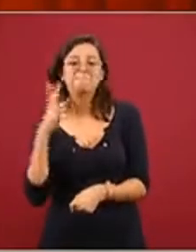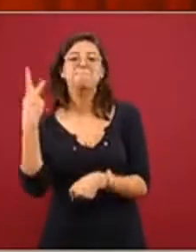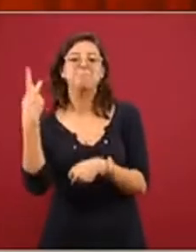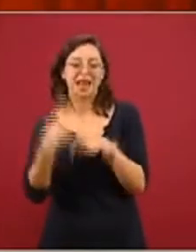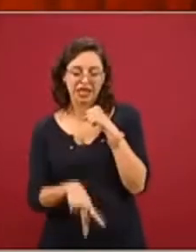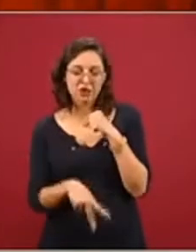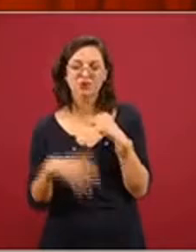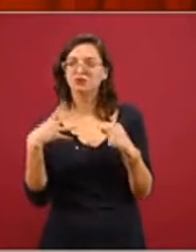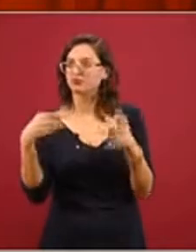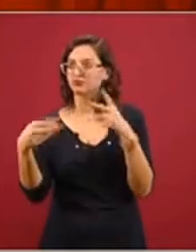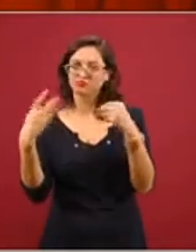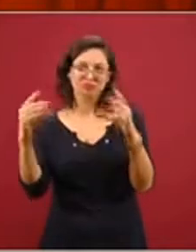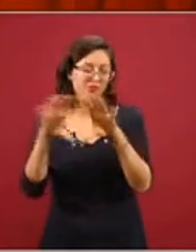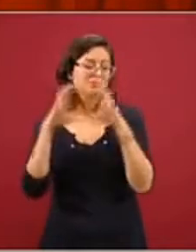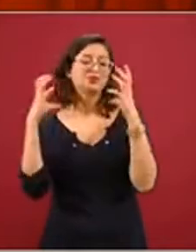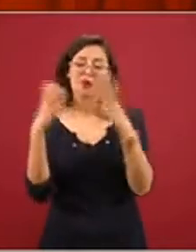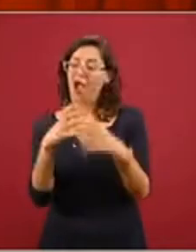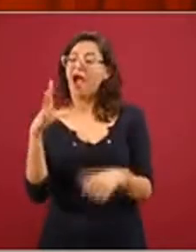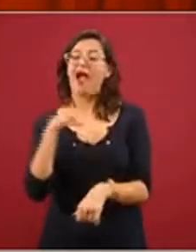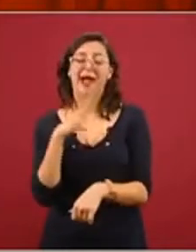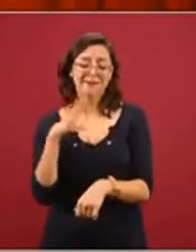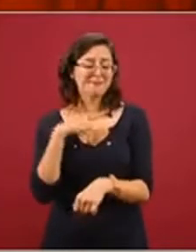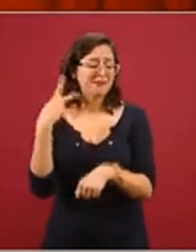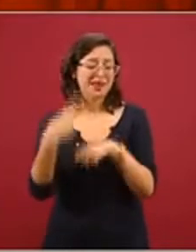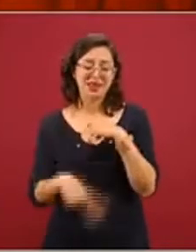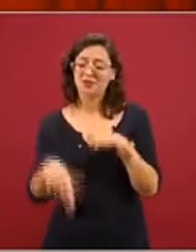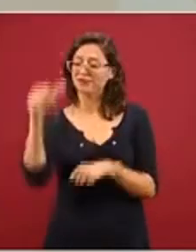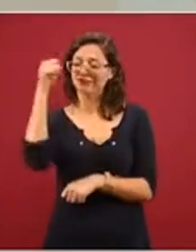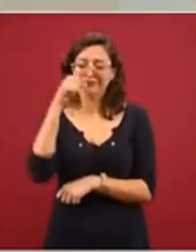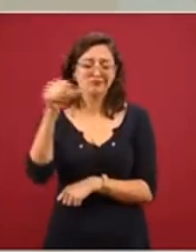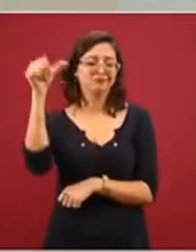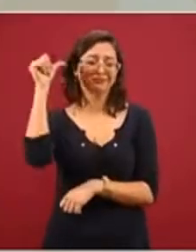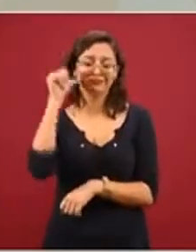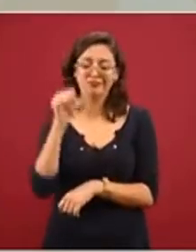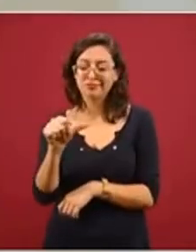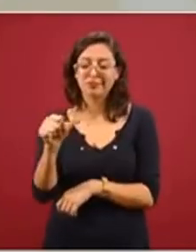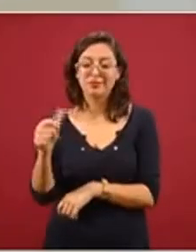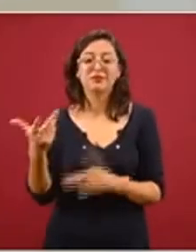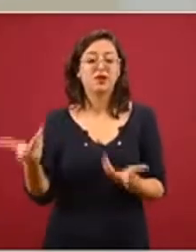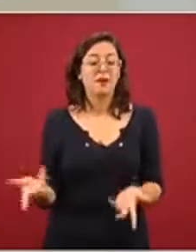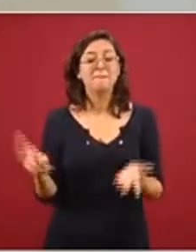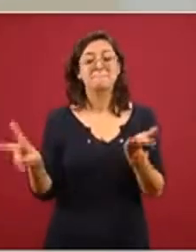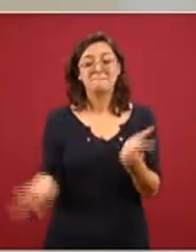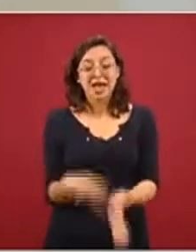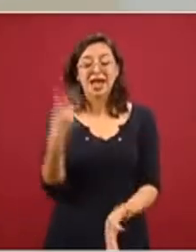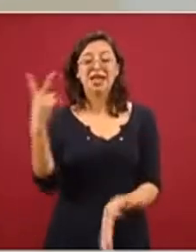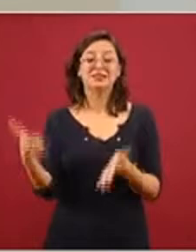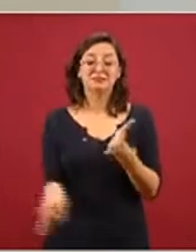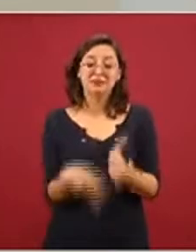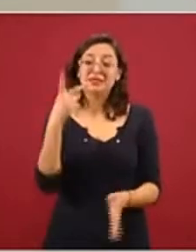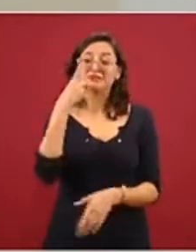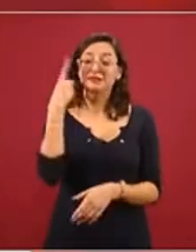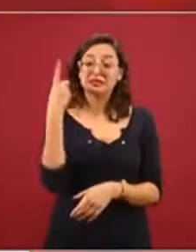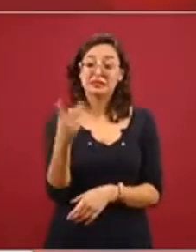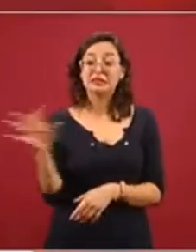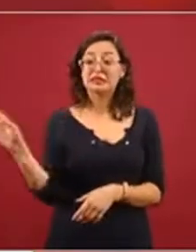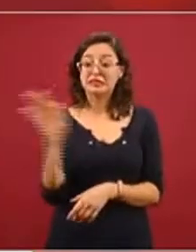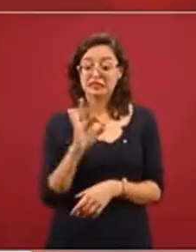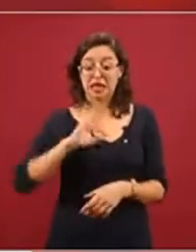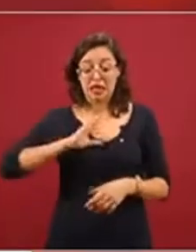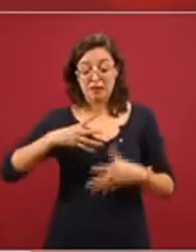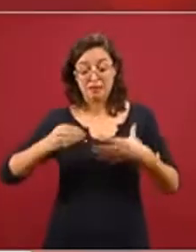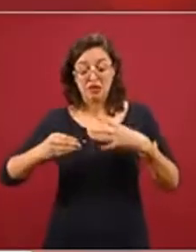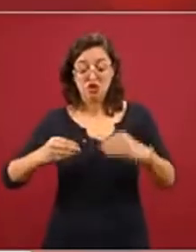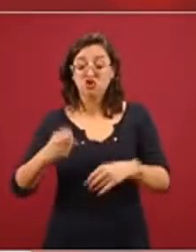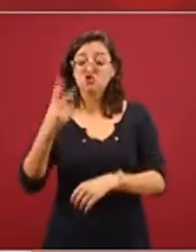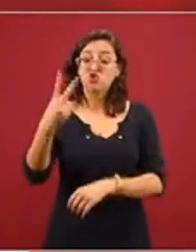mundo, el riesgo existe. Y hemos dicho, lo volvemos a decir, que durante varios años, posiblemente